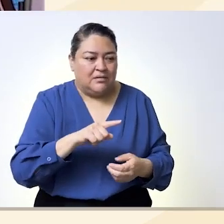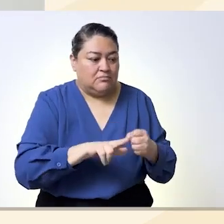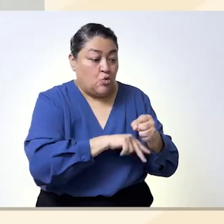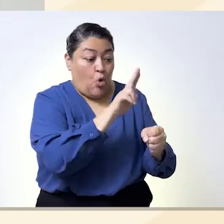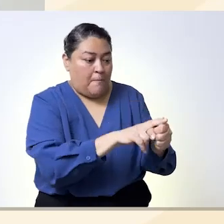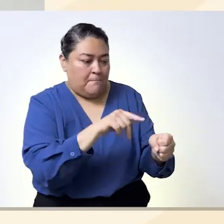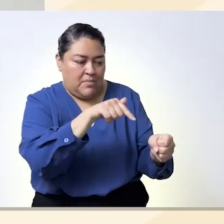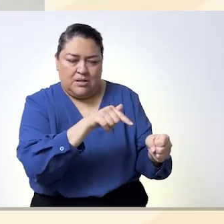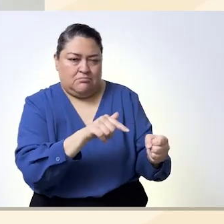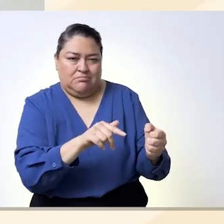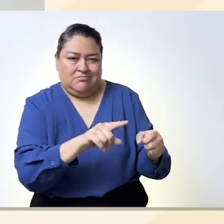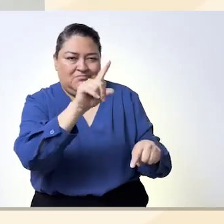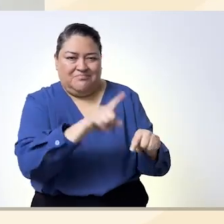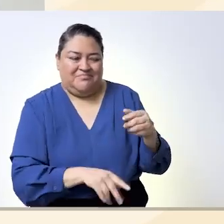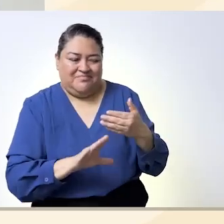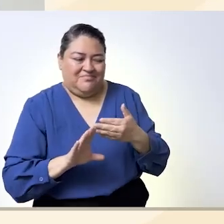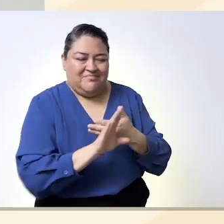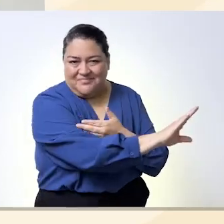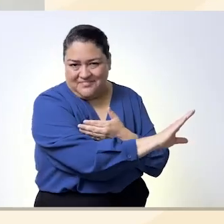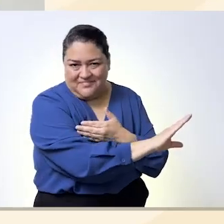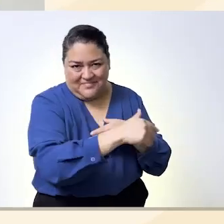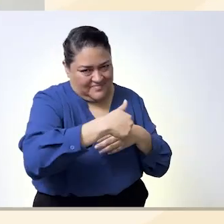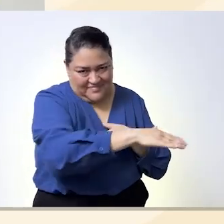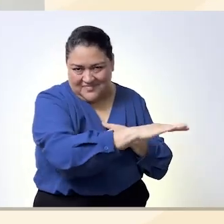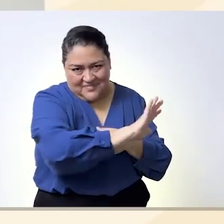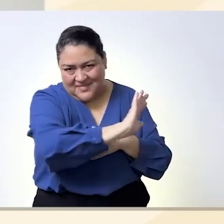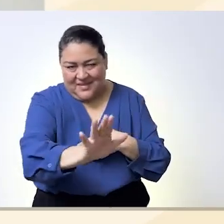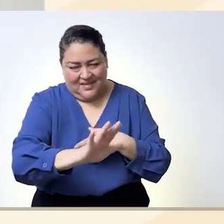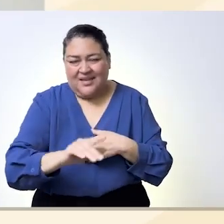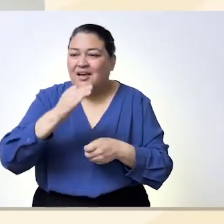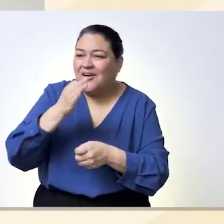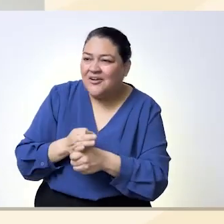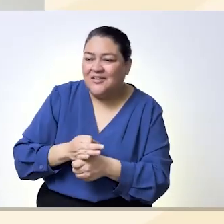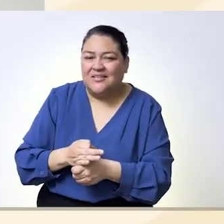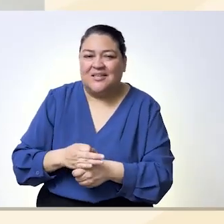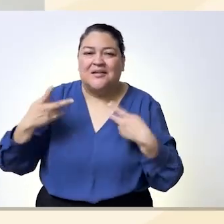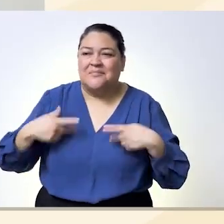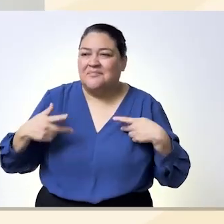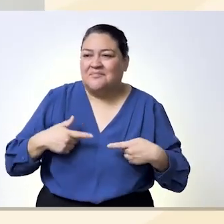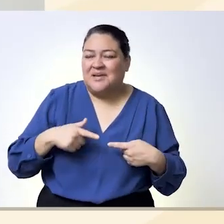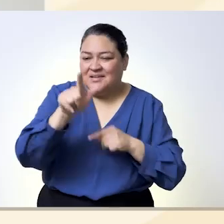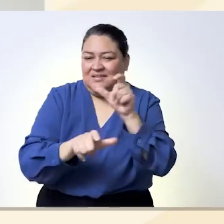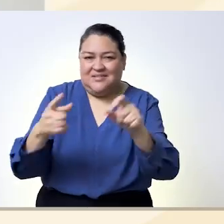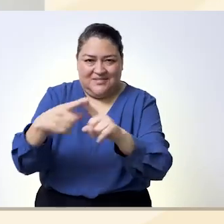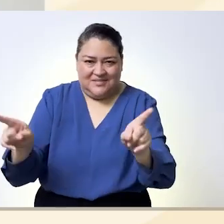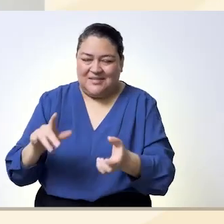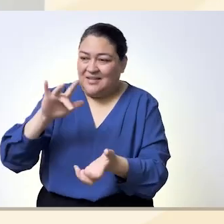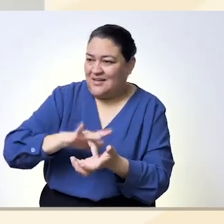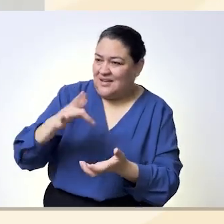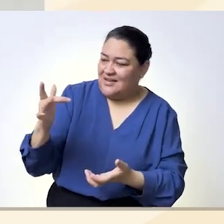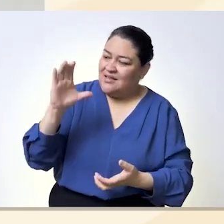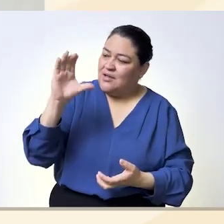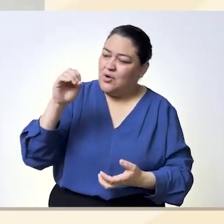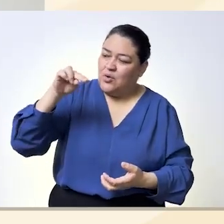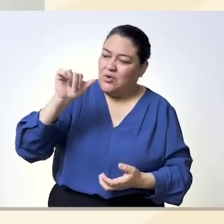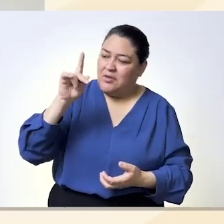invitación que engloba mucho todo lo que hemos hablado esta tarde. Agradecemos al Consejo Nacional para Prevenir la Discriminación y a la Secretaría de Gobernación